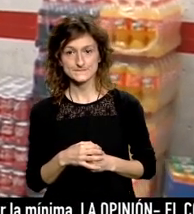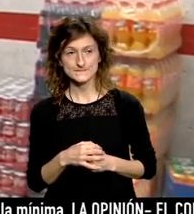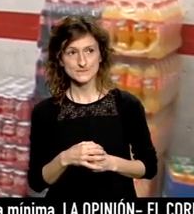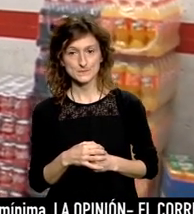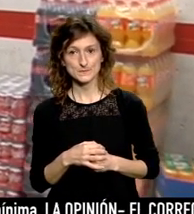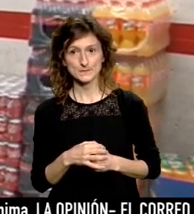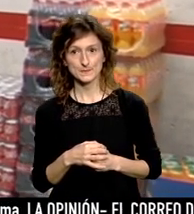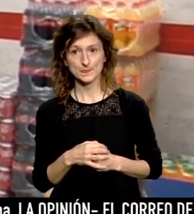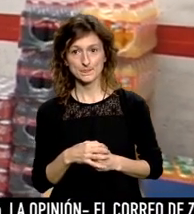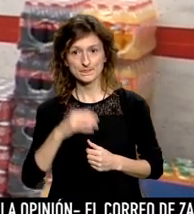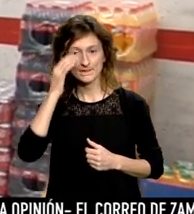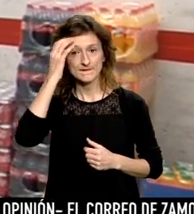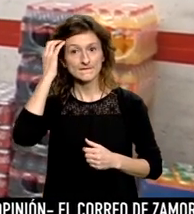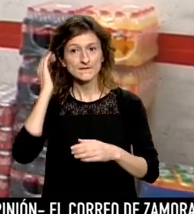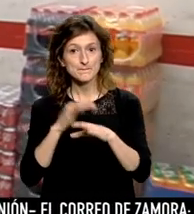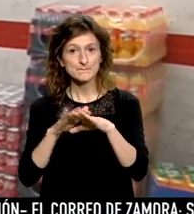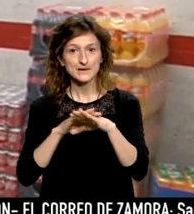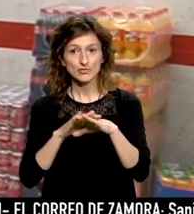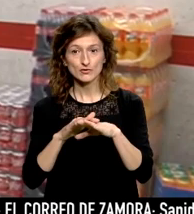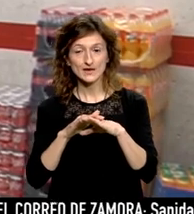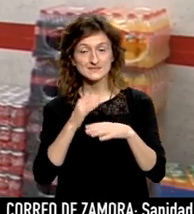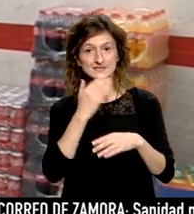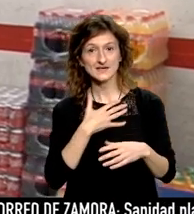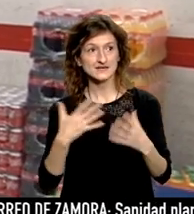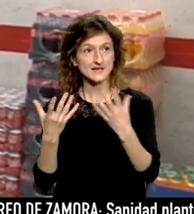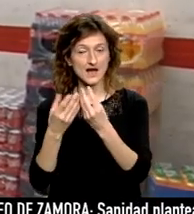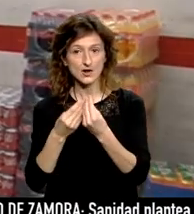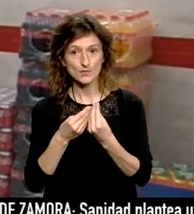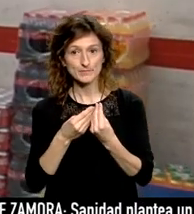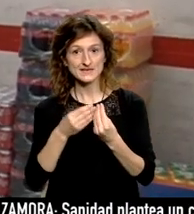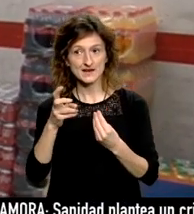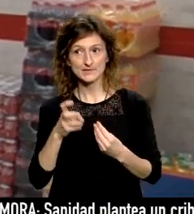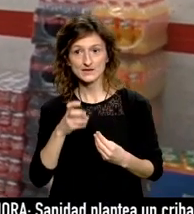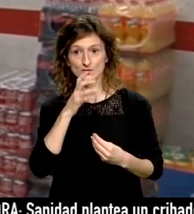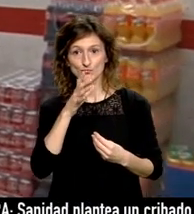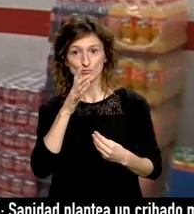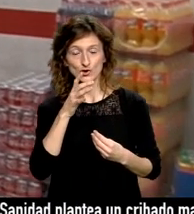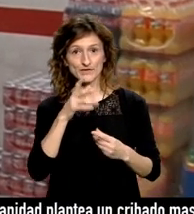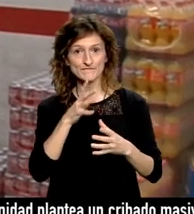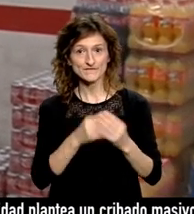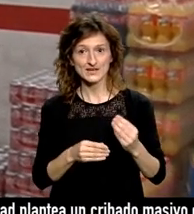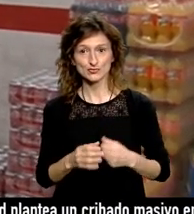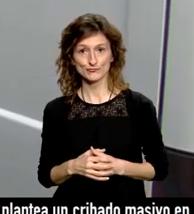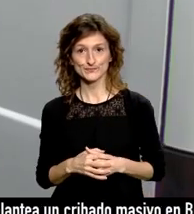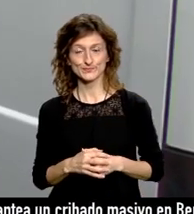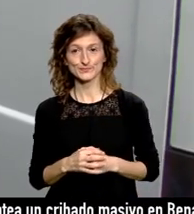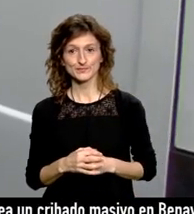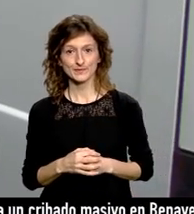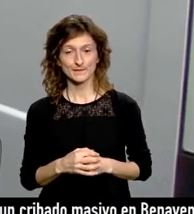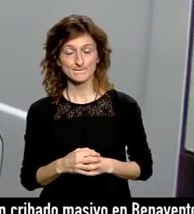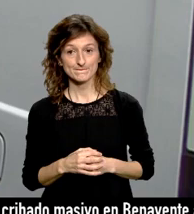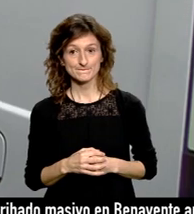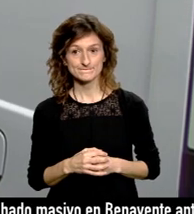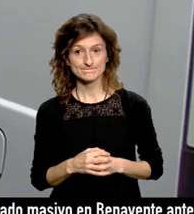abrazo, hasta ahora. Disculpad, si queréis acompañarme podéis venir, tengo una pequeña avería que resolver. En